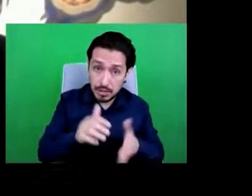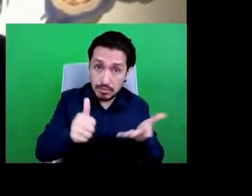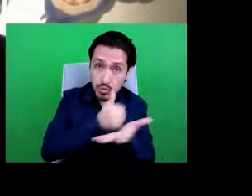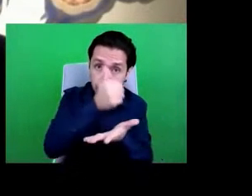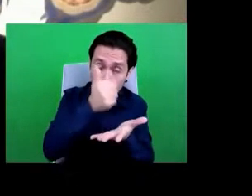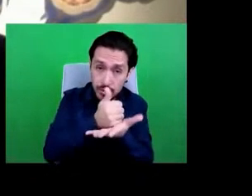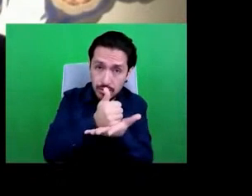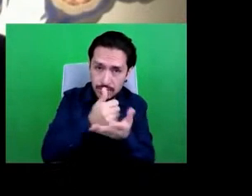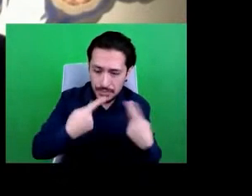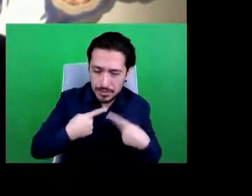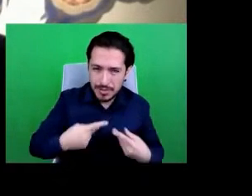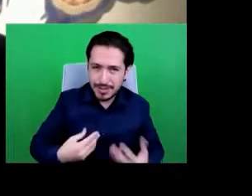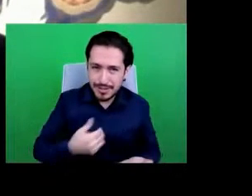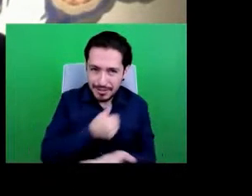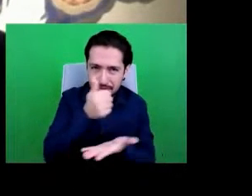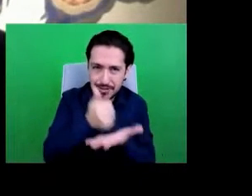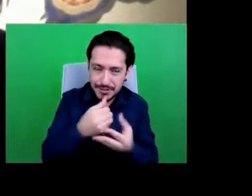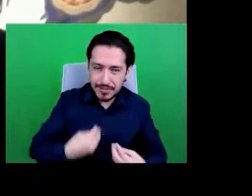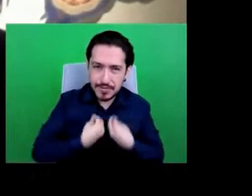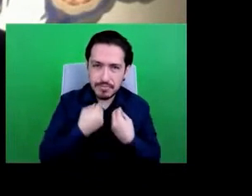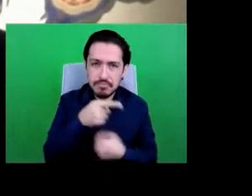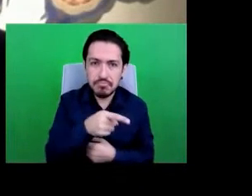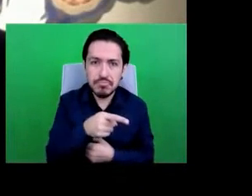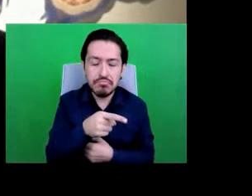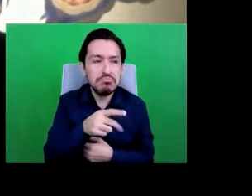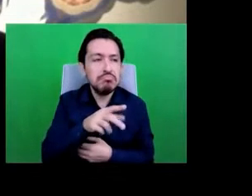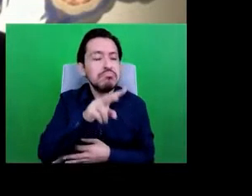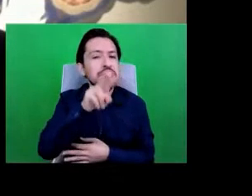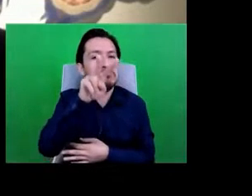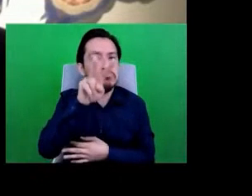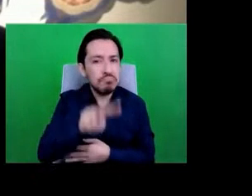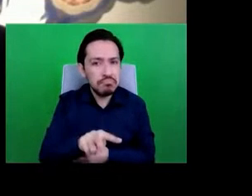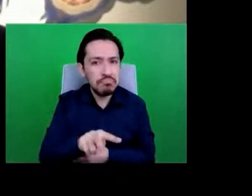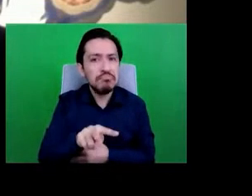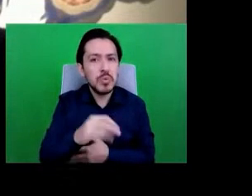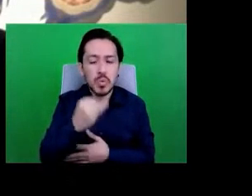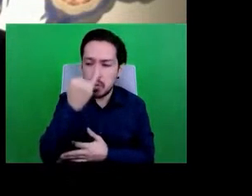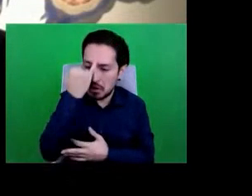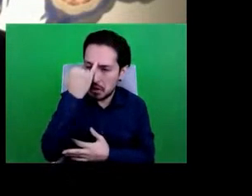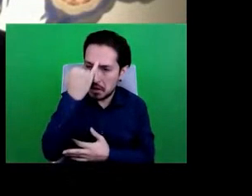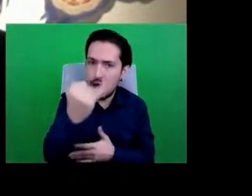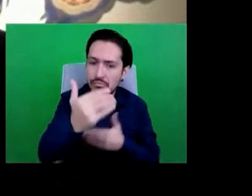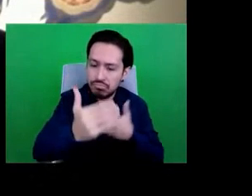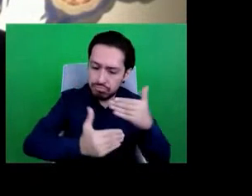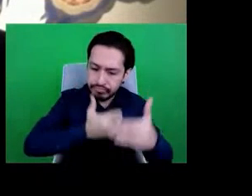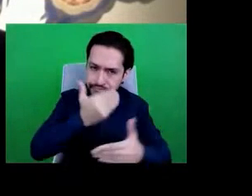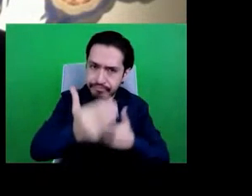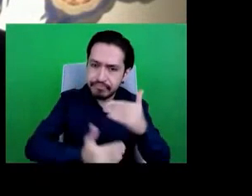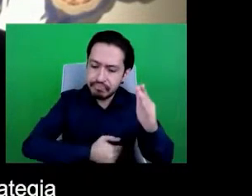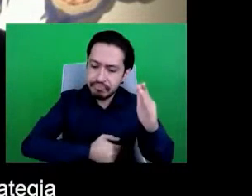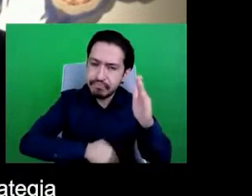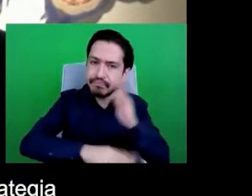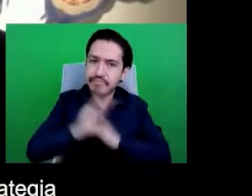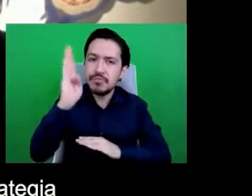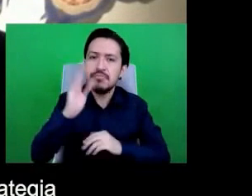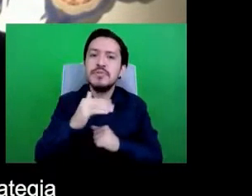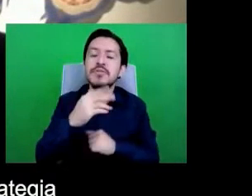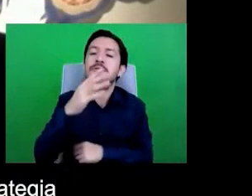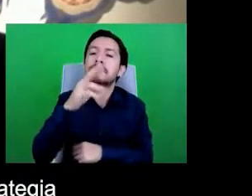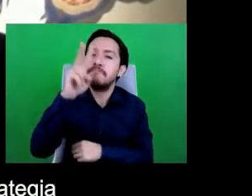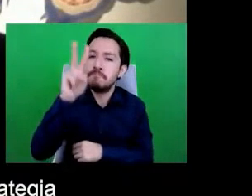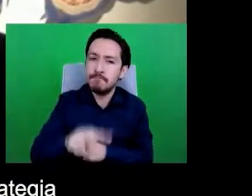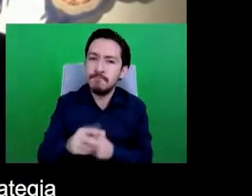finalmente terminan con ideas bastante eficientes y exitosas. La discusión